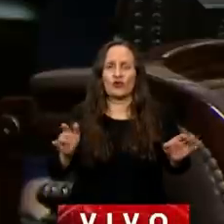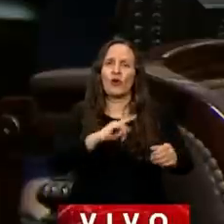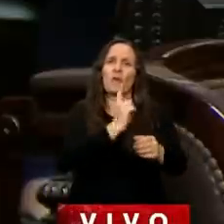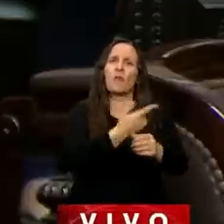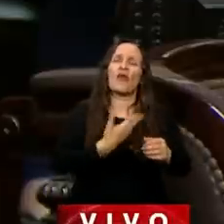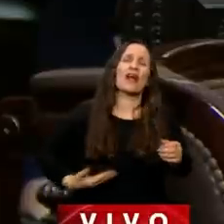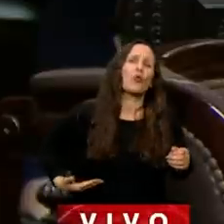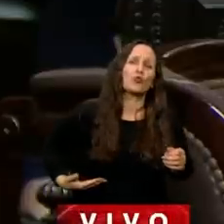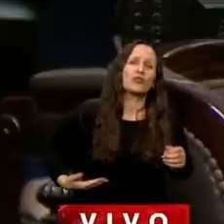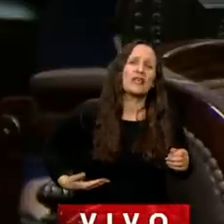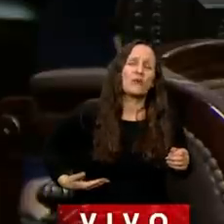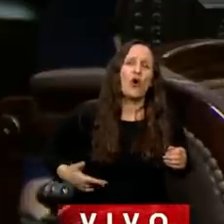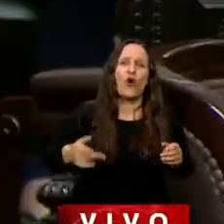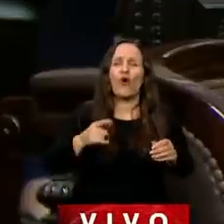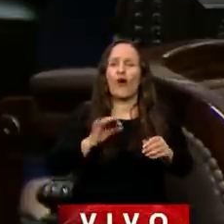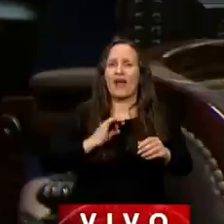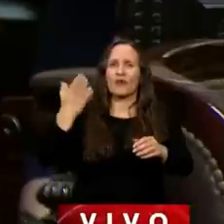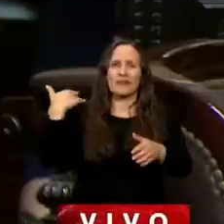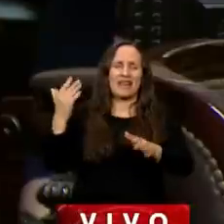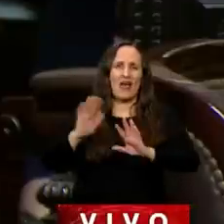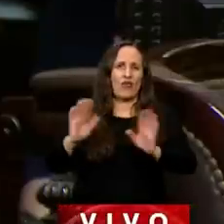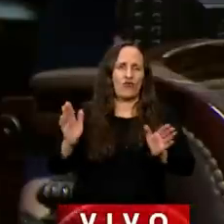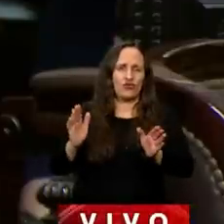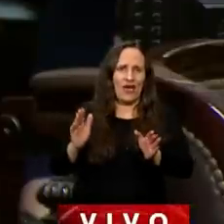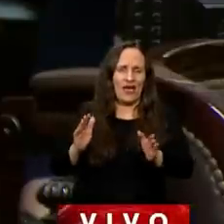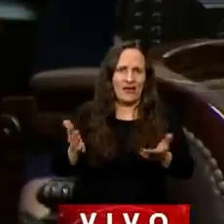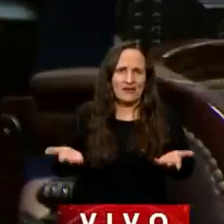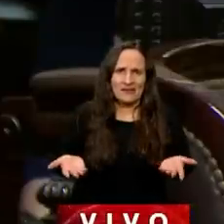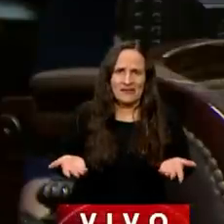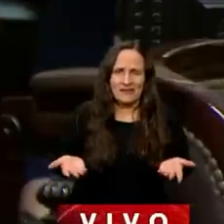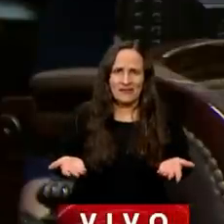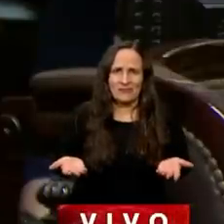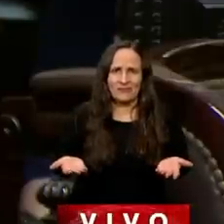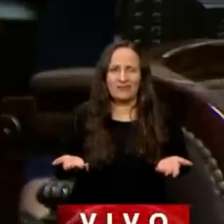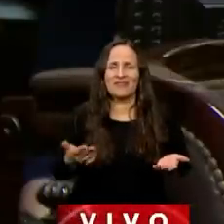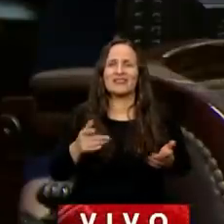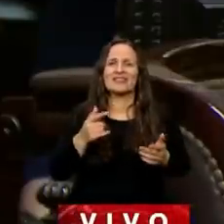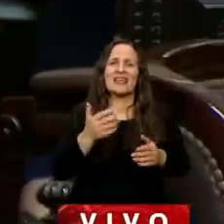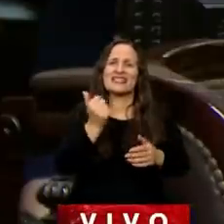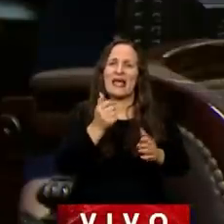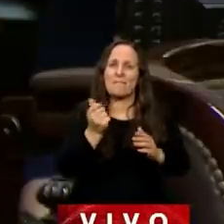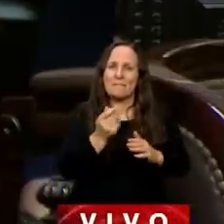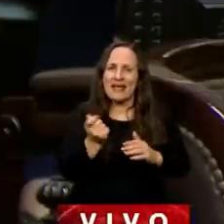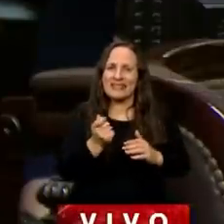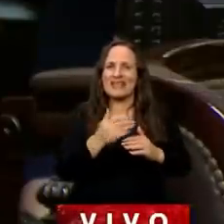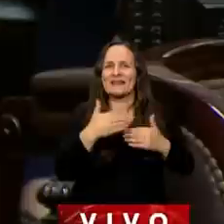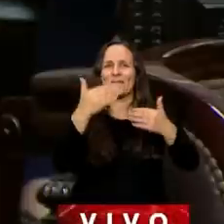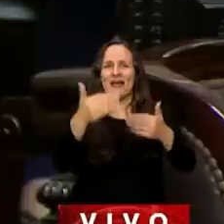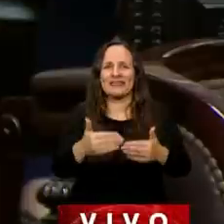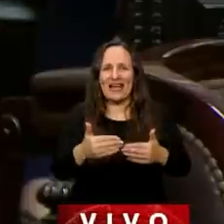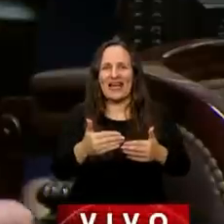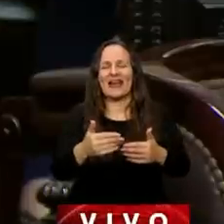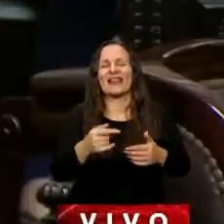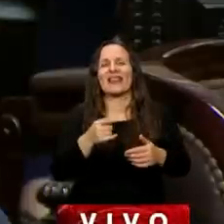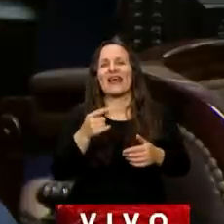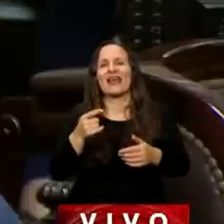Ejecutivo Nacional ingresó a fines del año pasado. Estamos, además, tratándolo 6 meses tarde, con obviamente las demoras en la